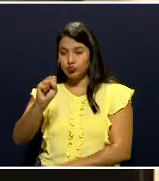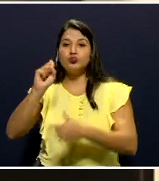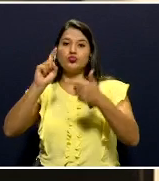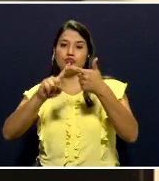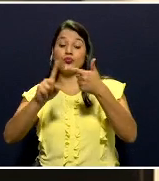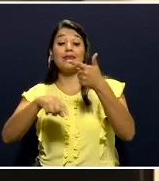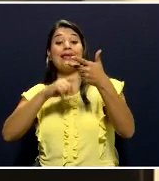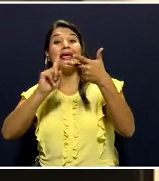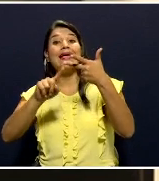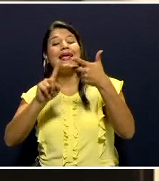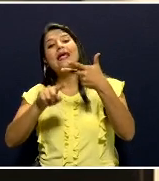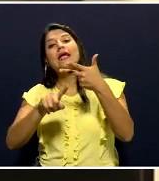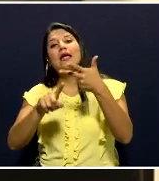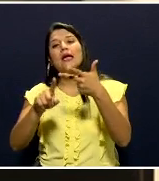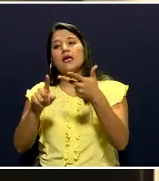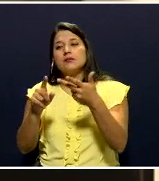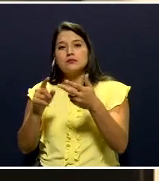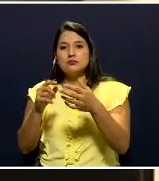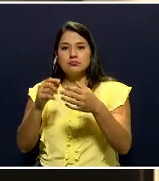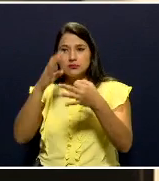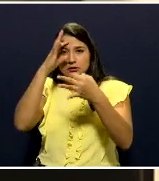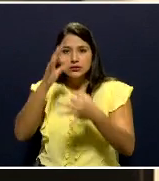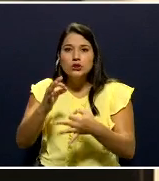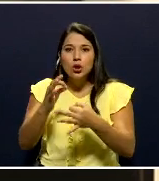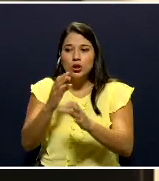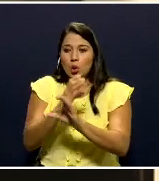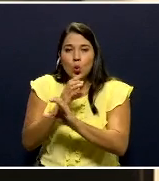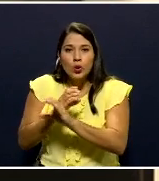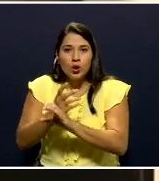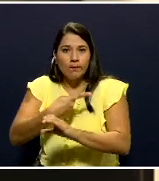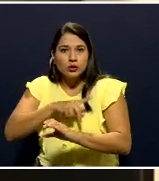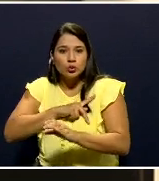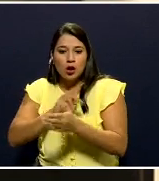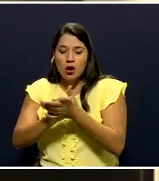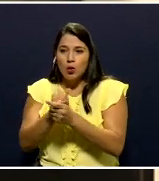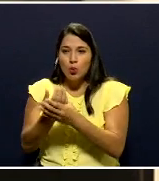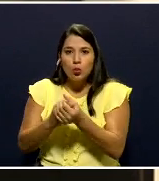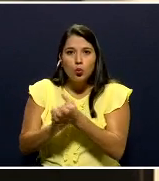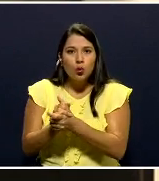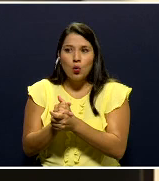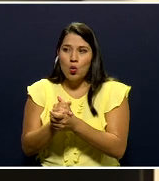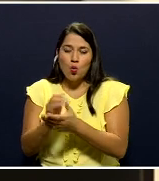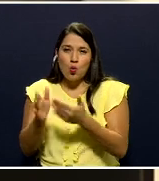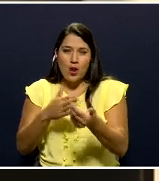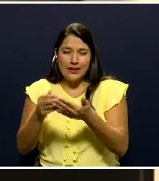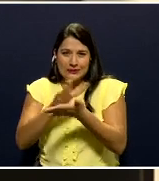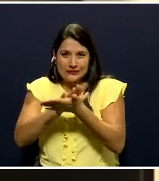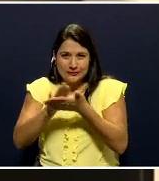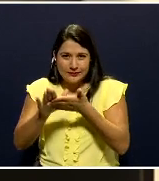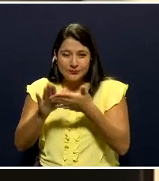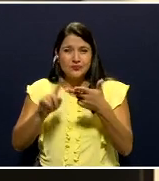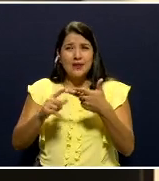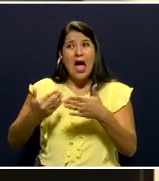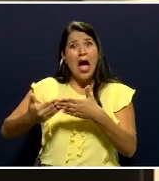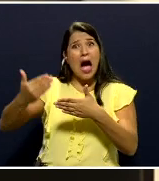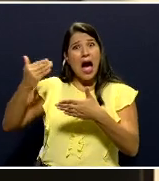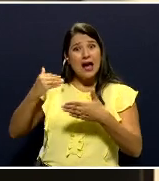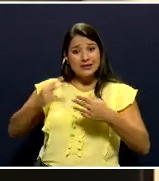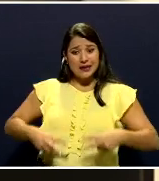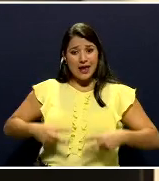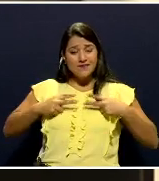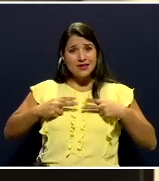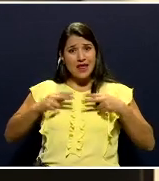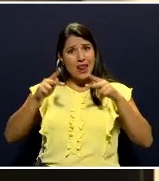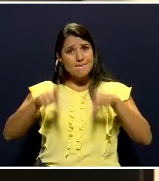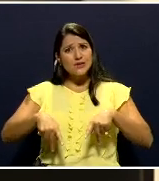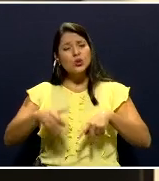humano hace varios cientos de años atrás, miles de años atrás, su expectativa de vida era de aproximadamente 40